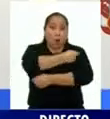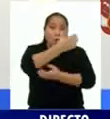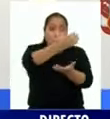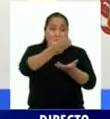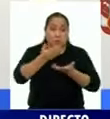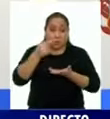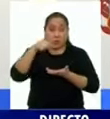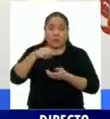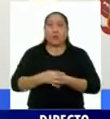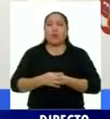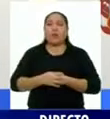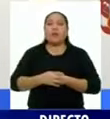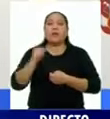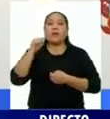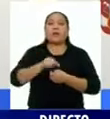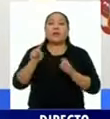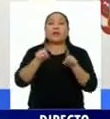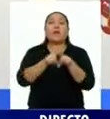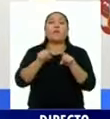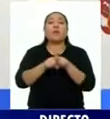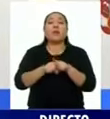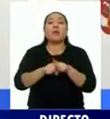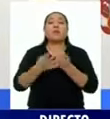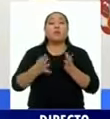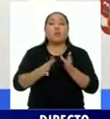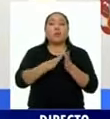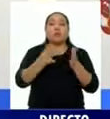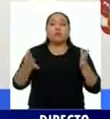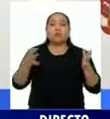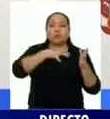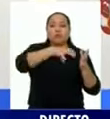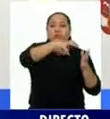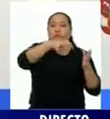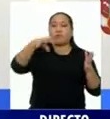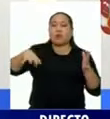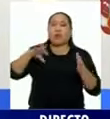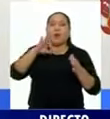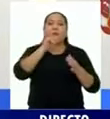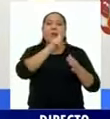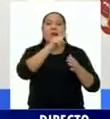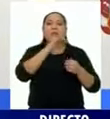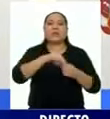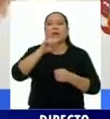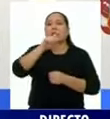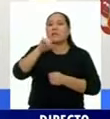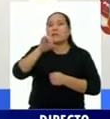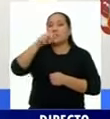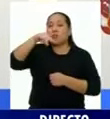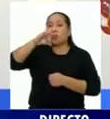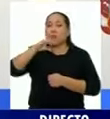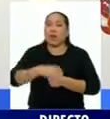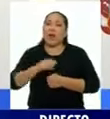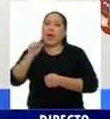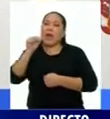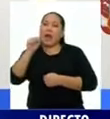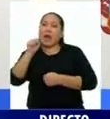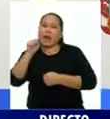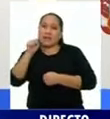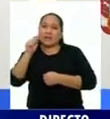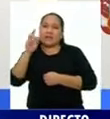además, un portafolio donde está la Pfizer, la Sinopharm, la AstraZeneca, un